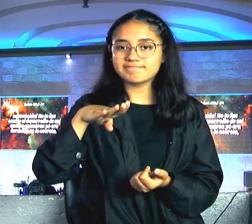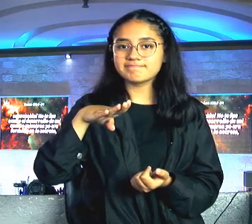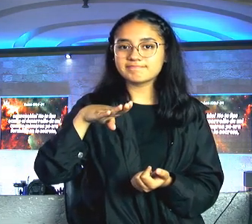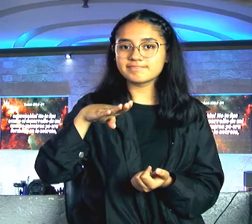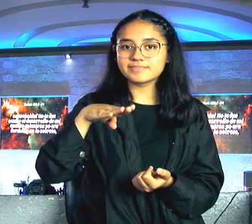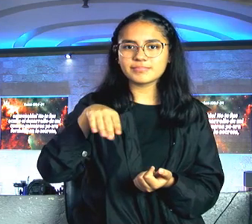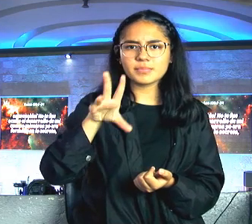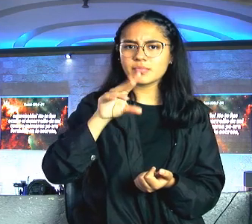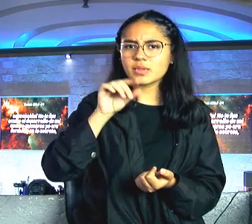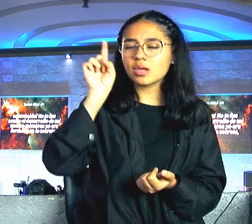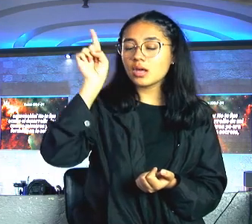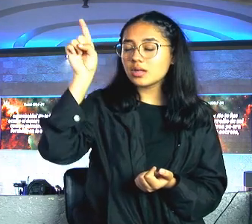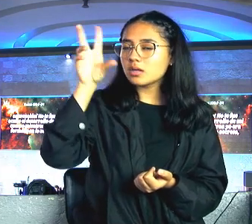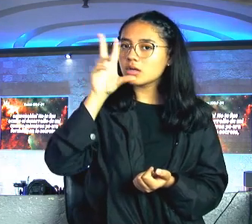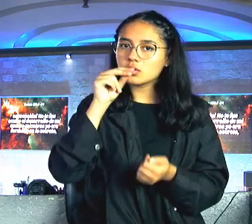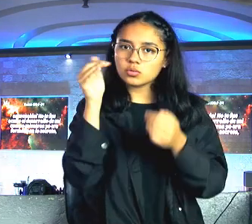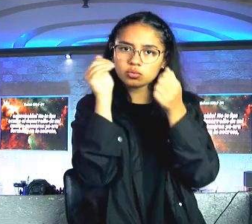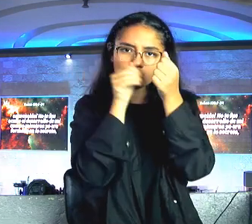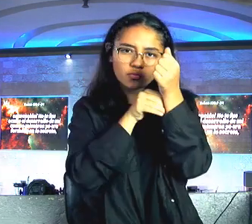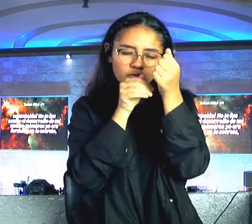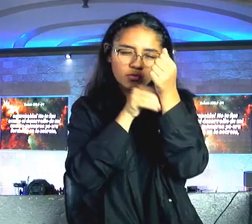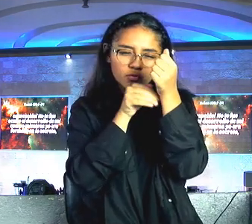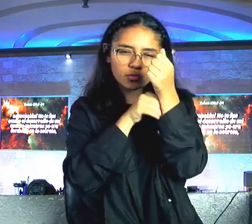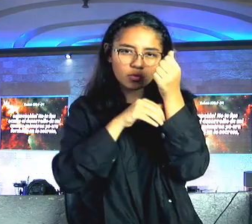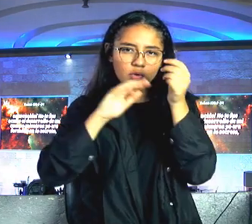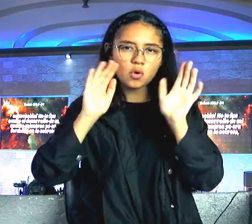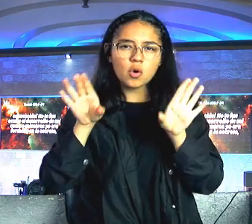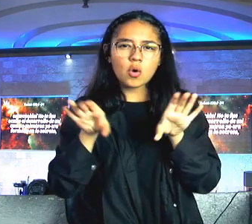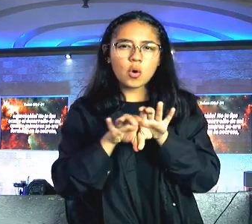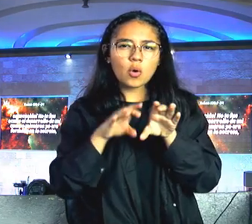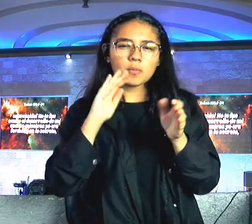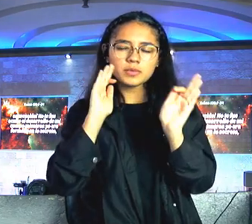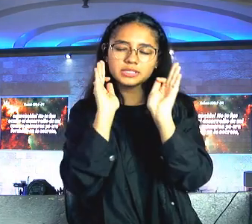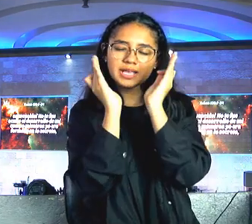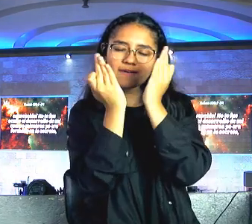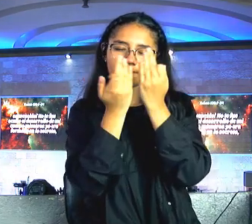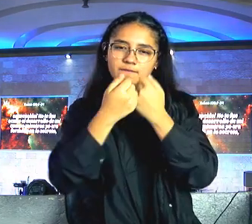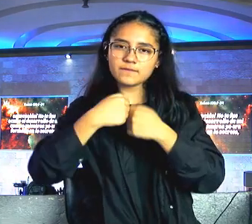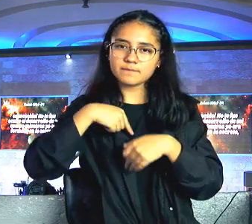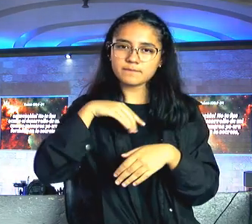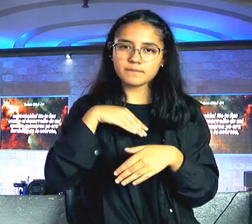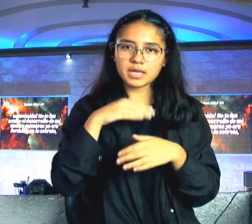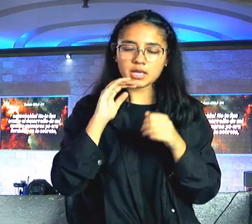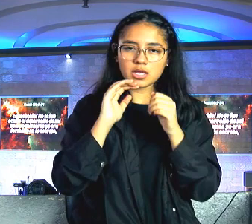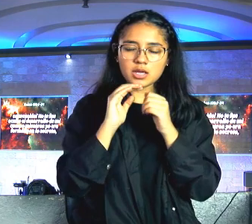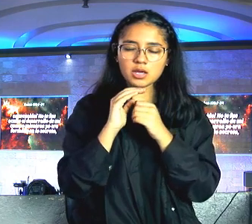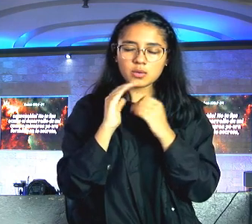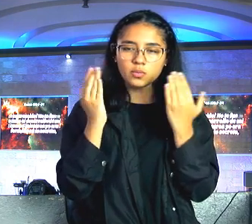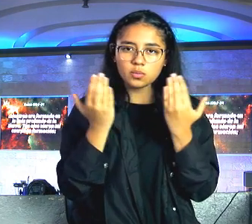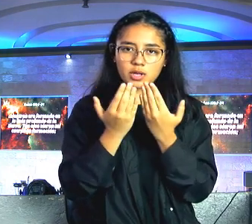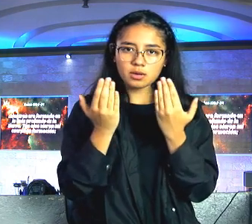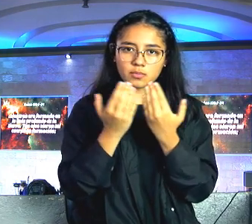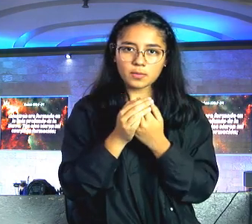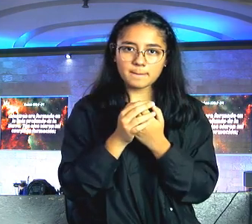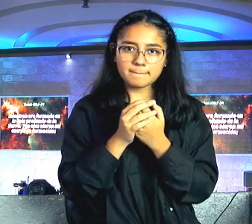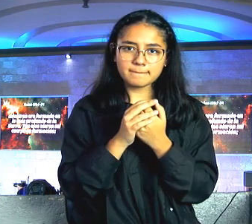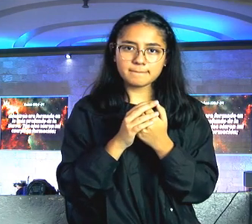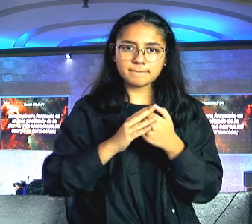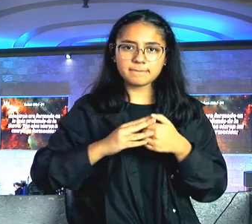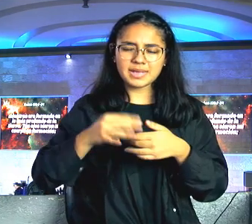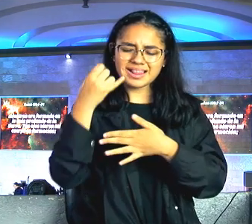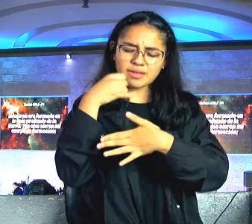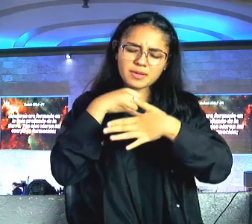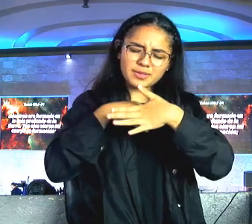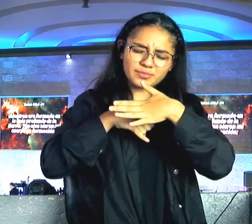fue oculto el desarrollo de mi cuerpo mientras yo era formado en lo secreto, mientras era formado en lo más profundo